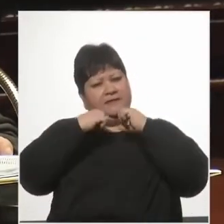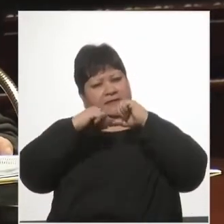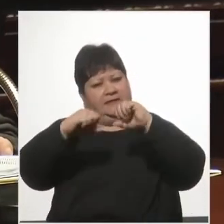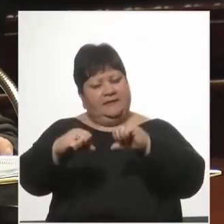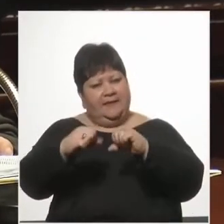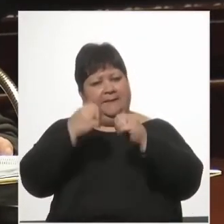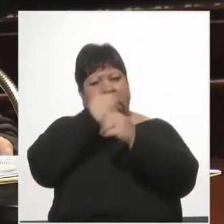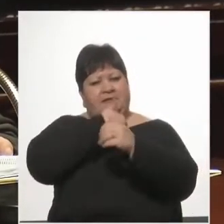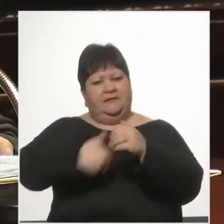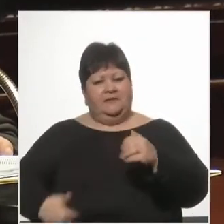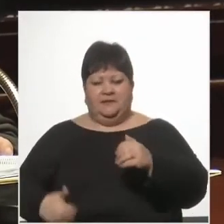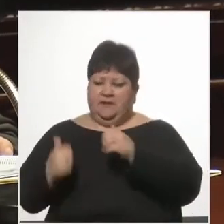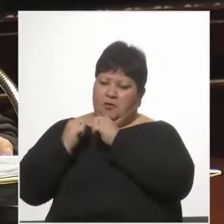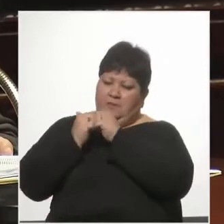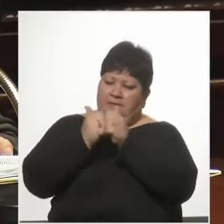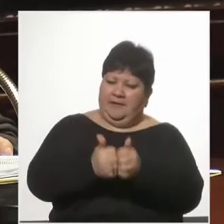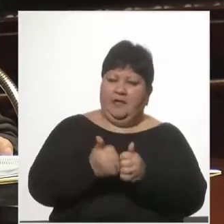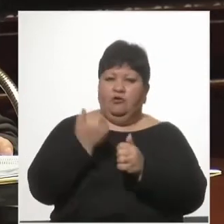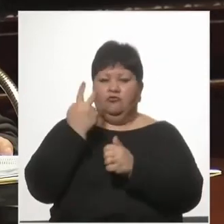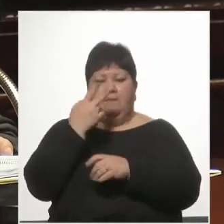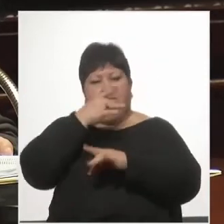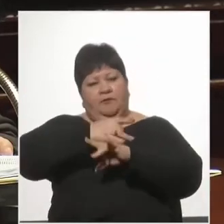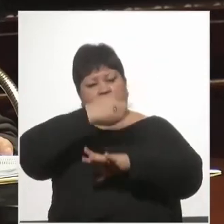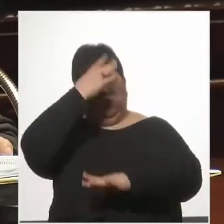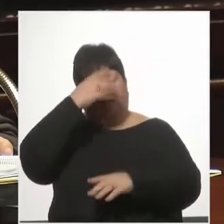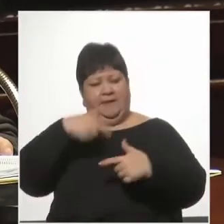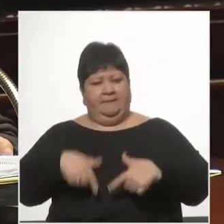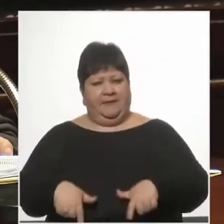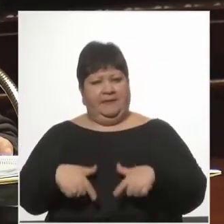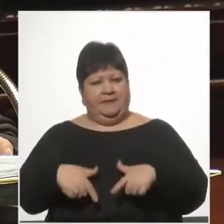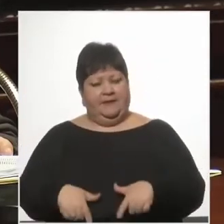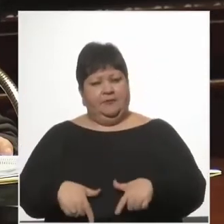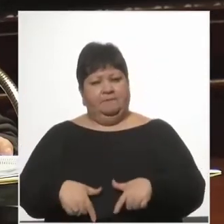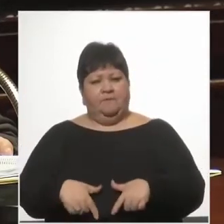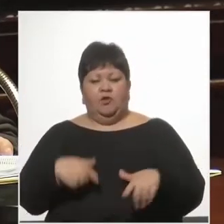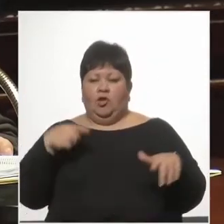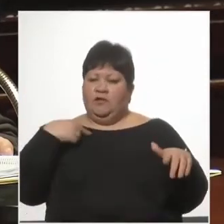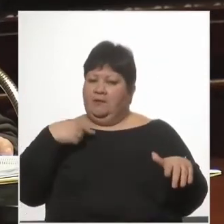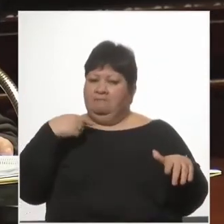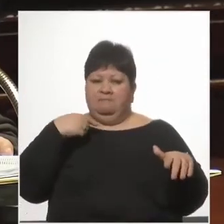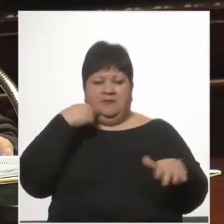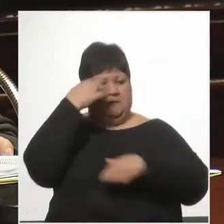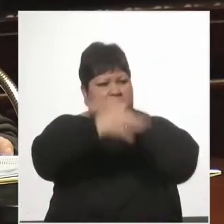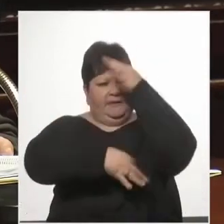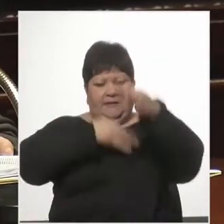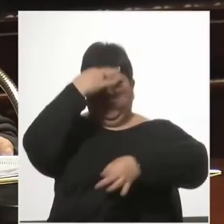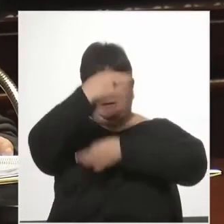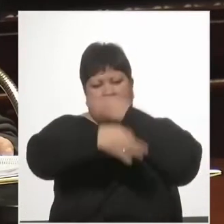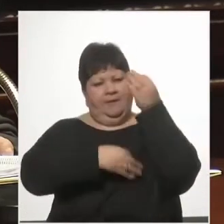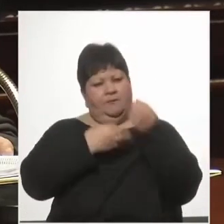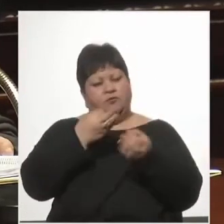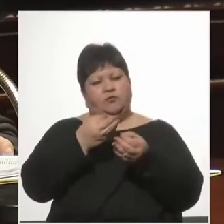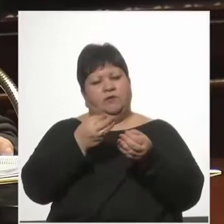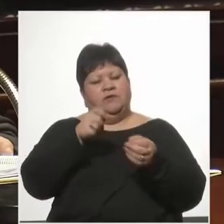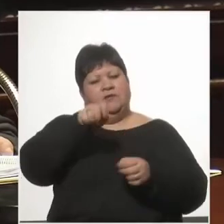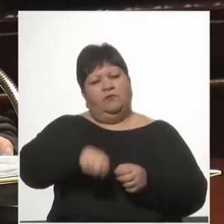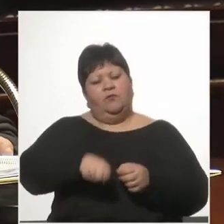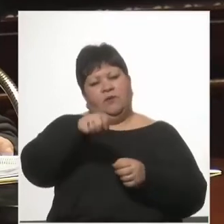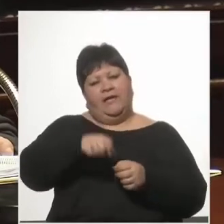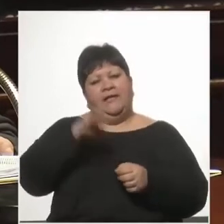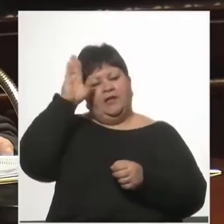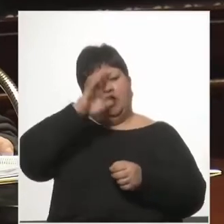Presidencia acompañado de 2 profesionales del Ministerio, donde interiorizamos de los antecedentes del contenido del Tribunal de Honor y